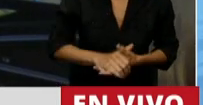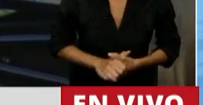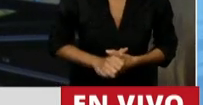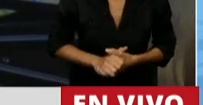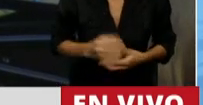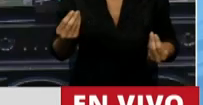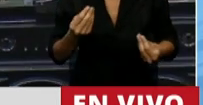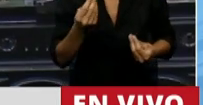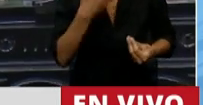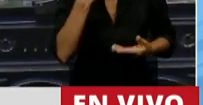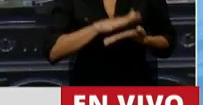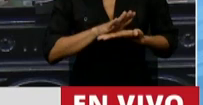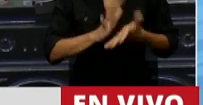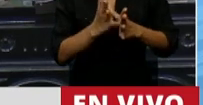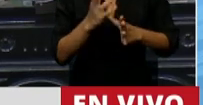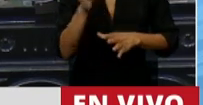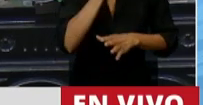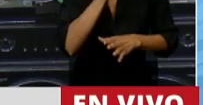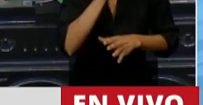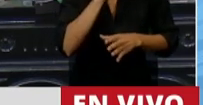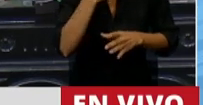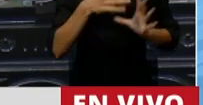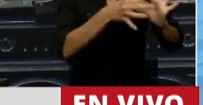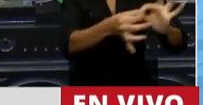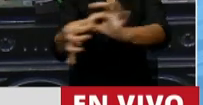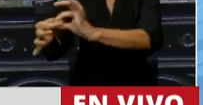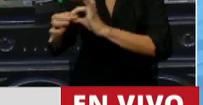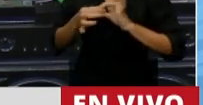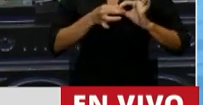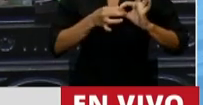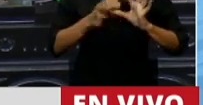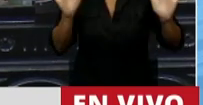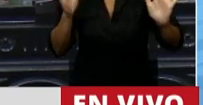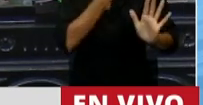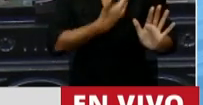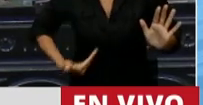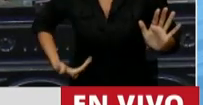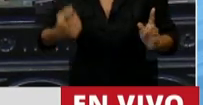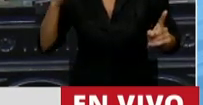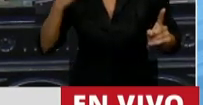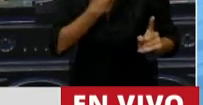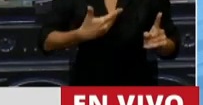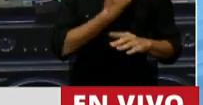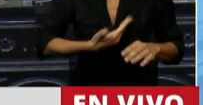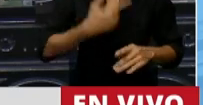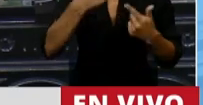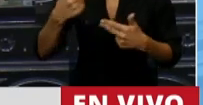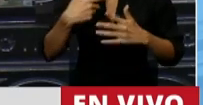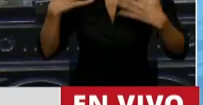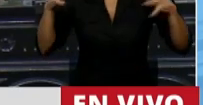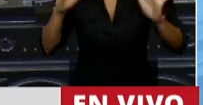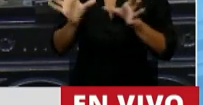nuestra bandera que nos une y que trasciende a los gobiernos, pero también trasciende a los